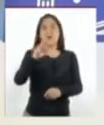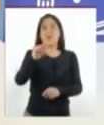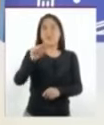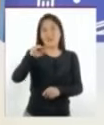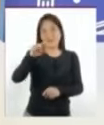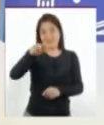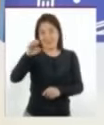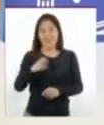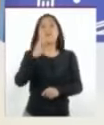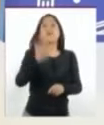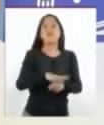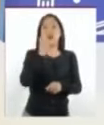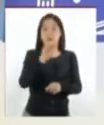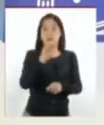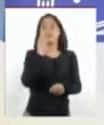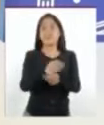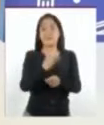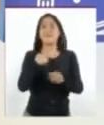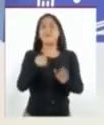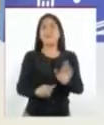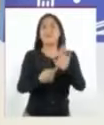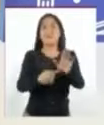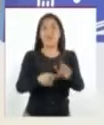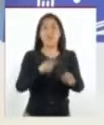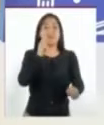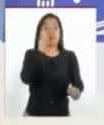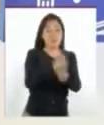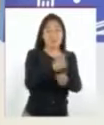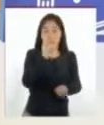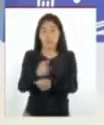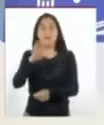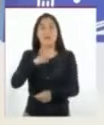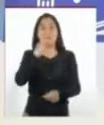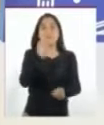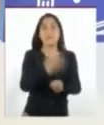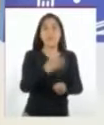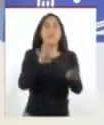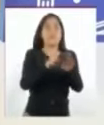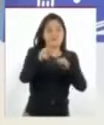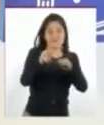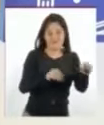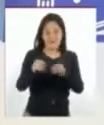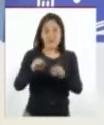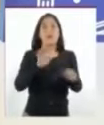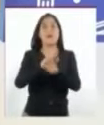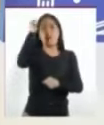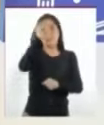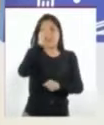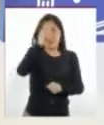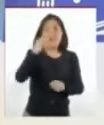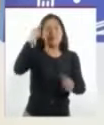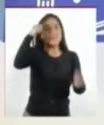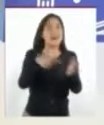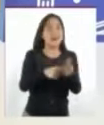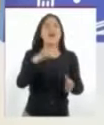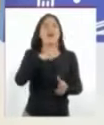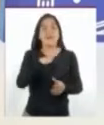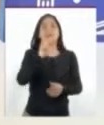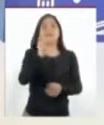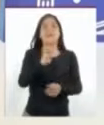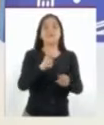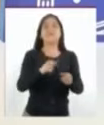Por eso les menciono que según los descubrimientos que se van dando, se modifican las teorías o creencias que se tienen